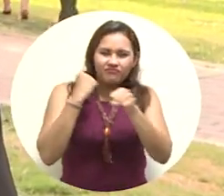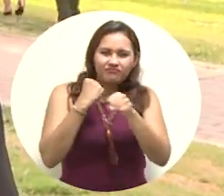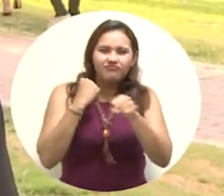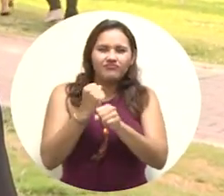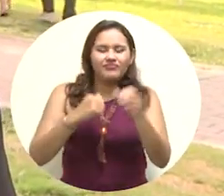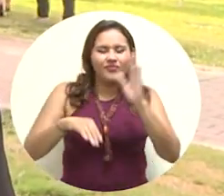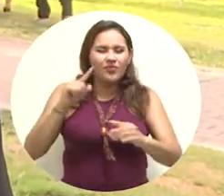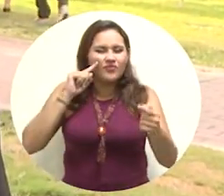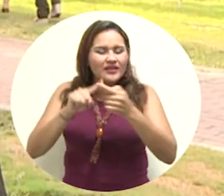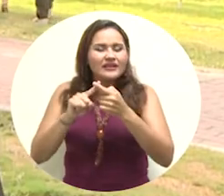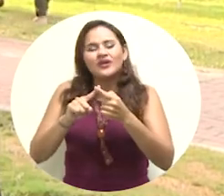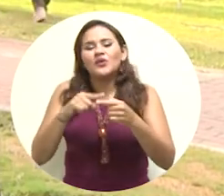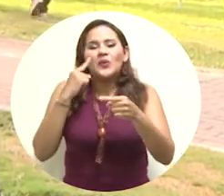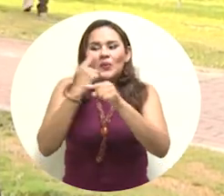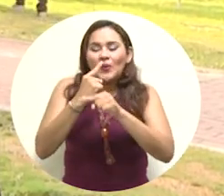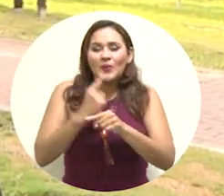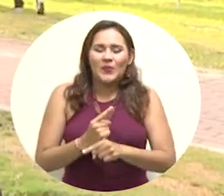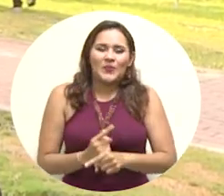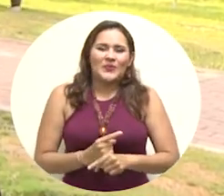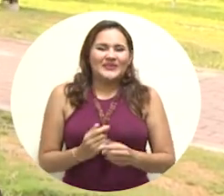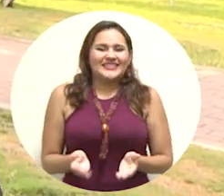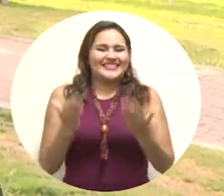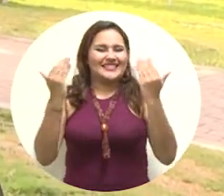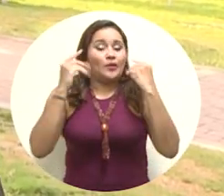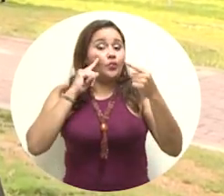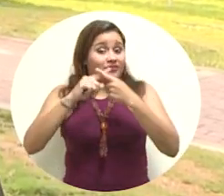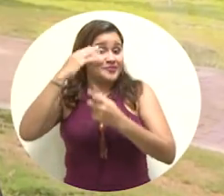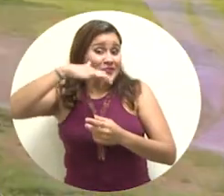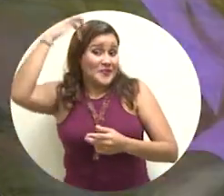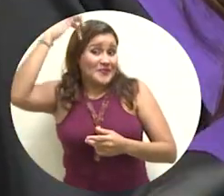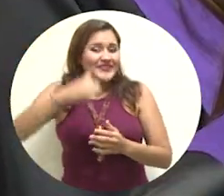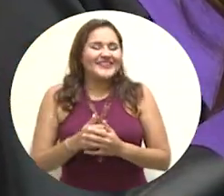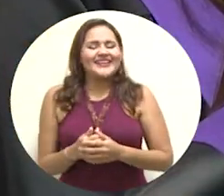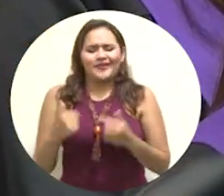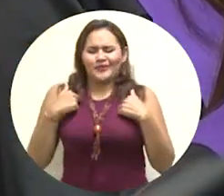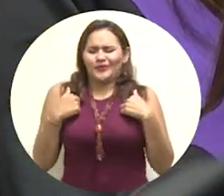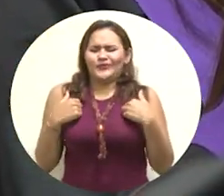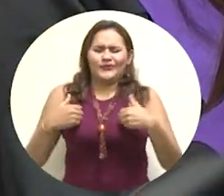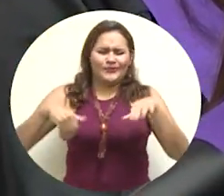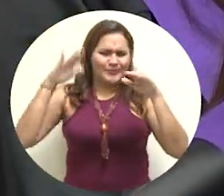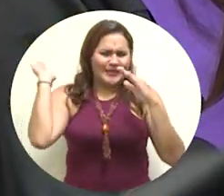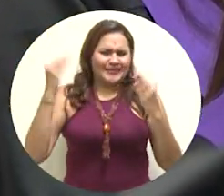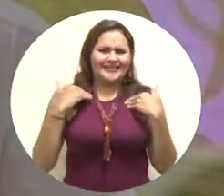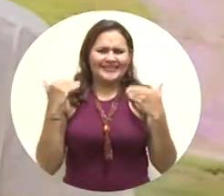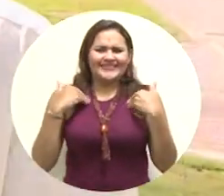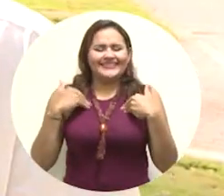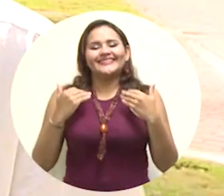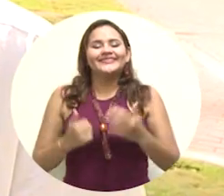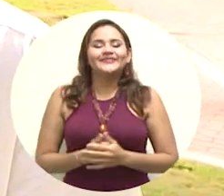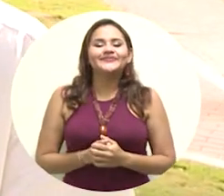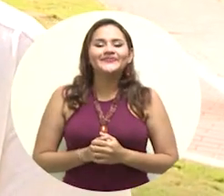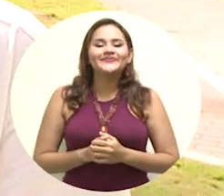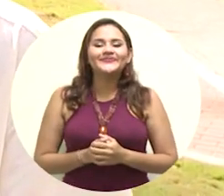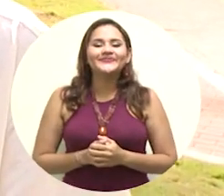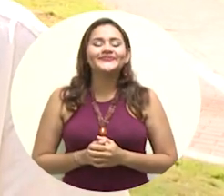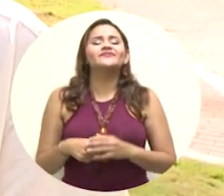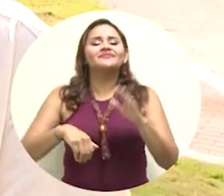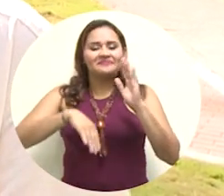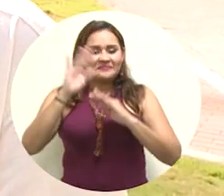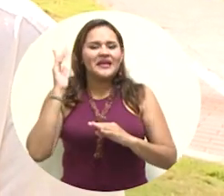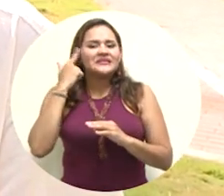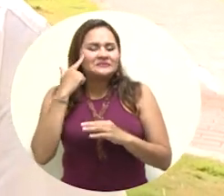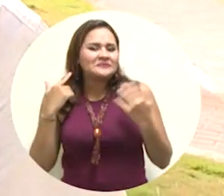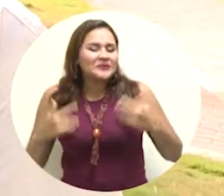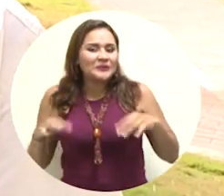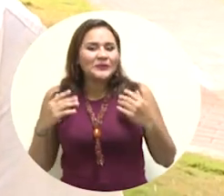cumplir con nuestras metas y nuestros objetivos y alcanzar una carrera profesional me llena a mí de satisfacción. Es un sueño cumplido, un escalón de